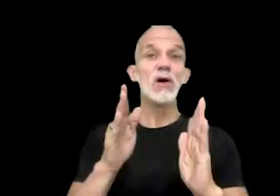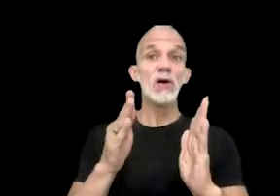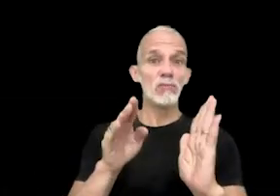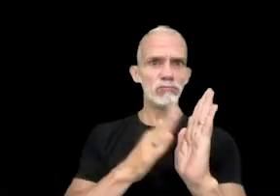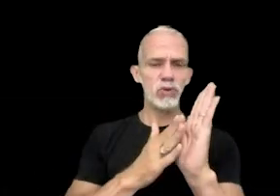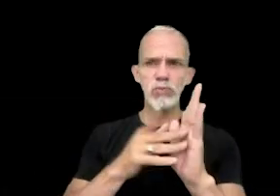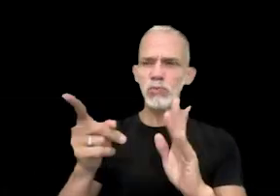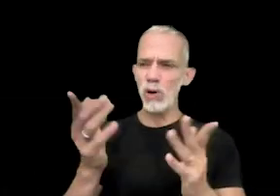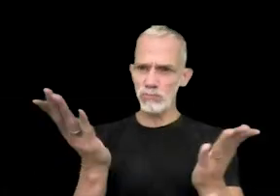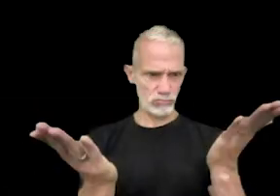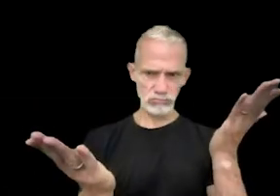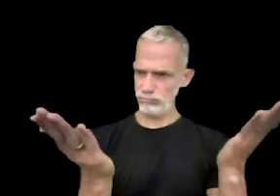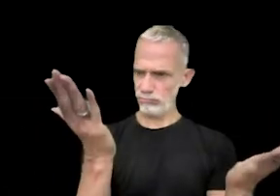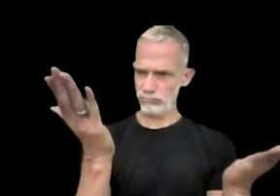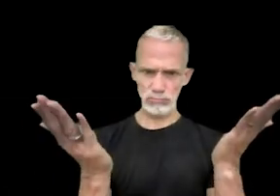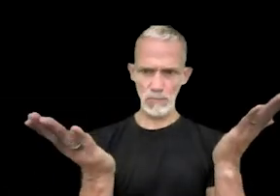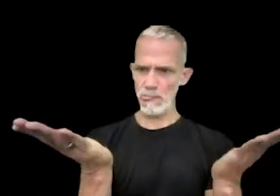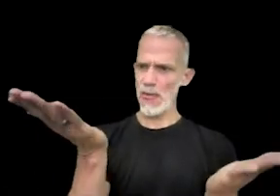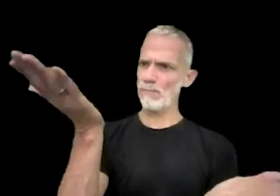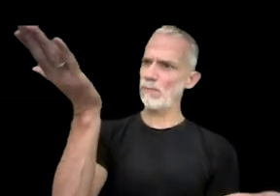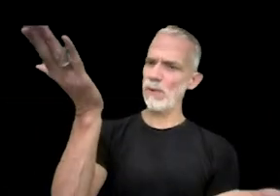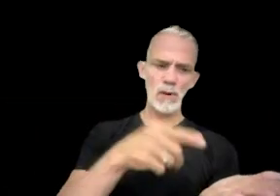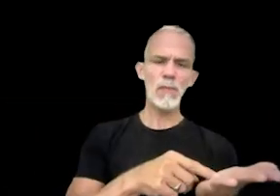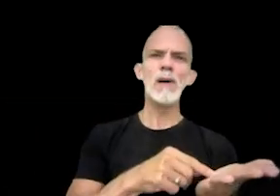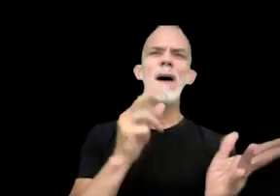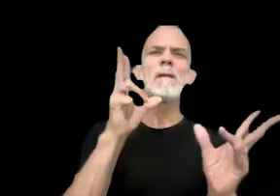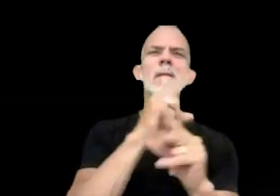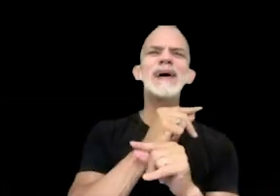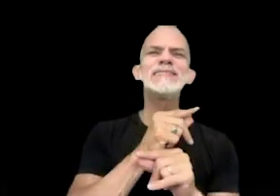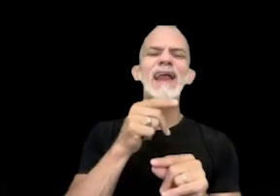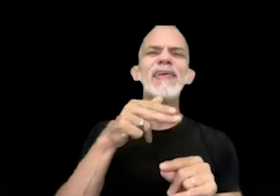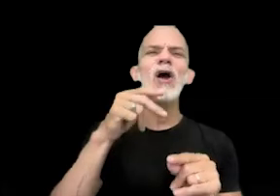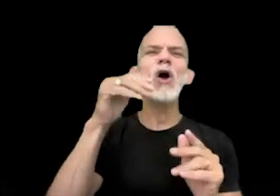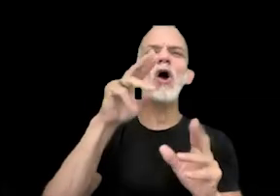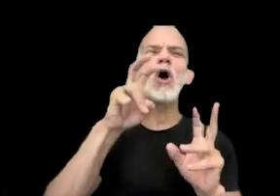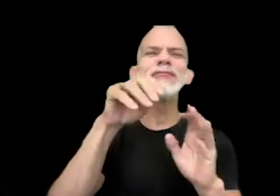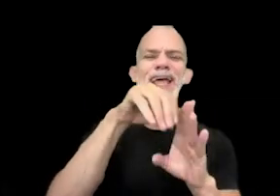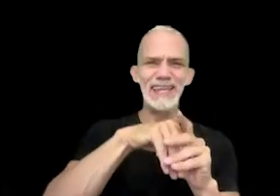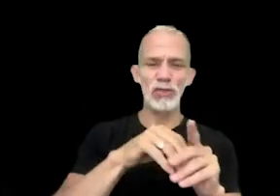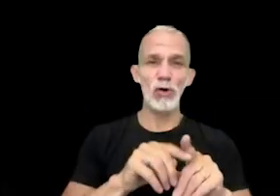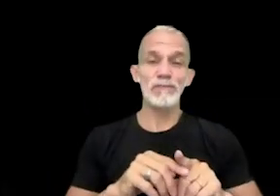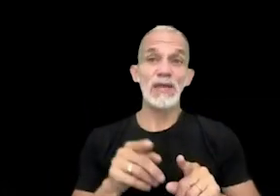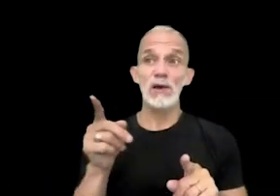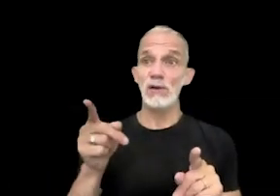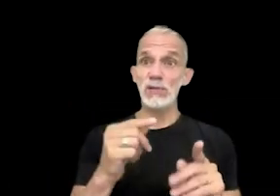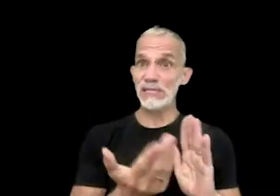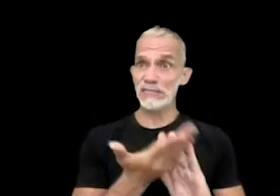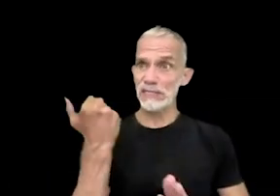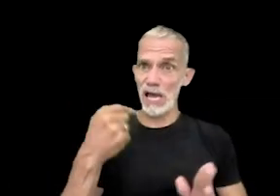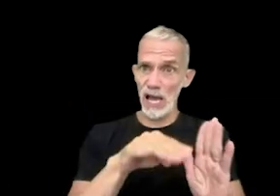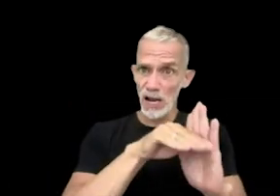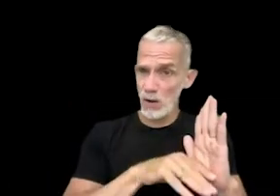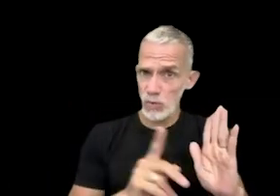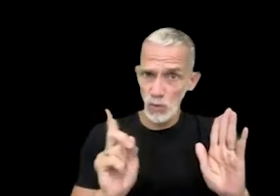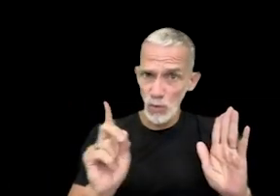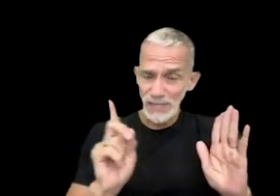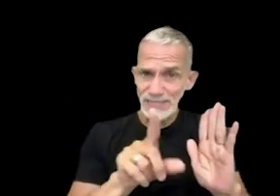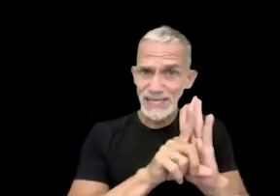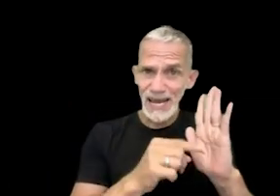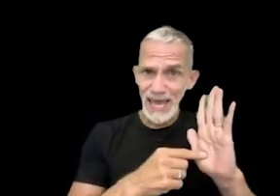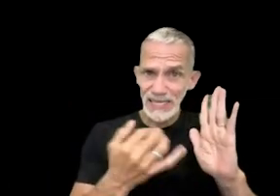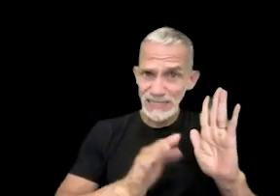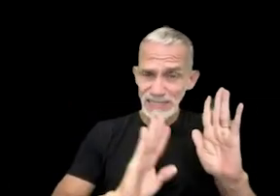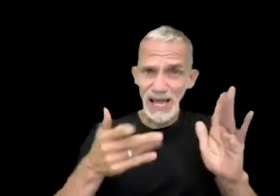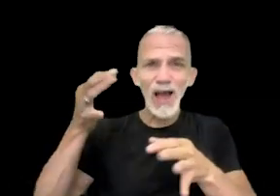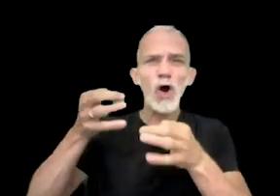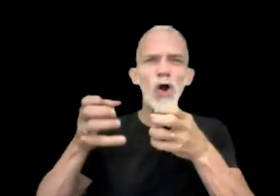que la otra carezca de sentido, se llama vaciar de contenido. Un tratado no me va a vaciar de contenido la norma. Primera cuestión que dijo la Corte